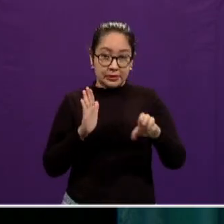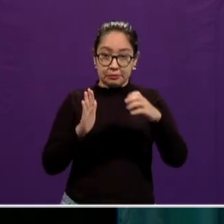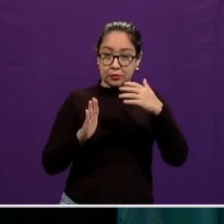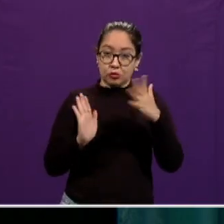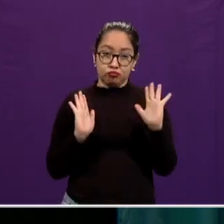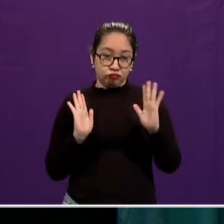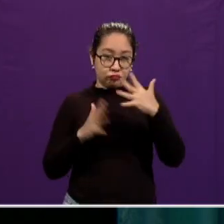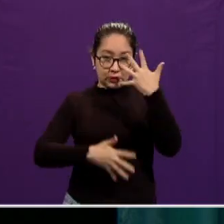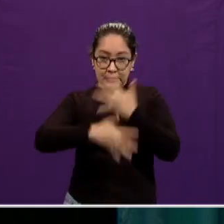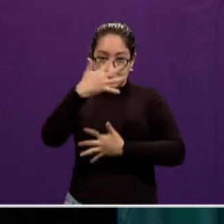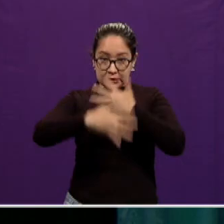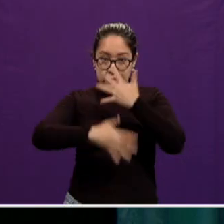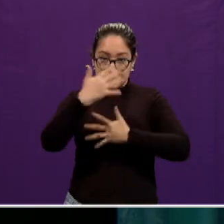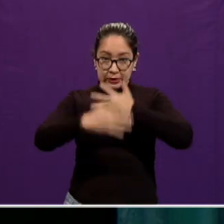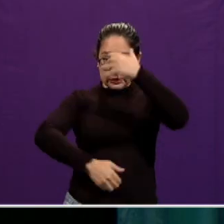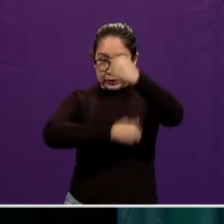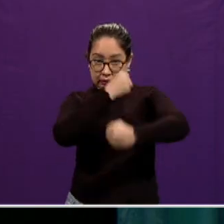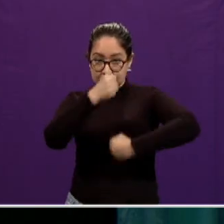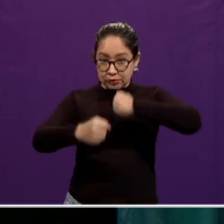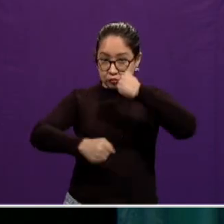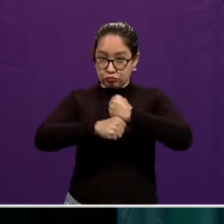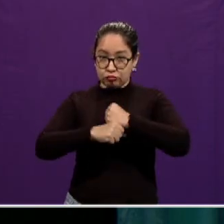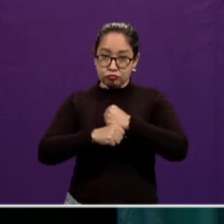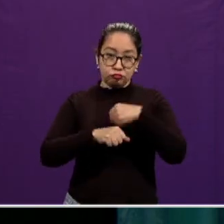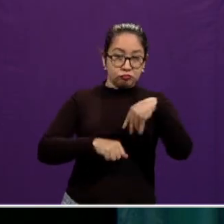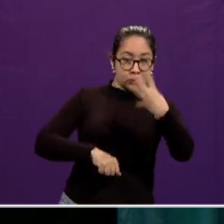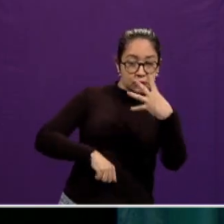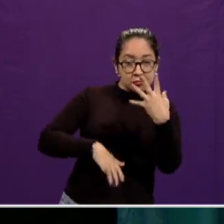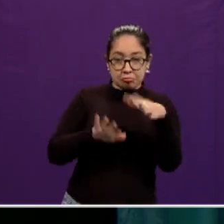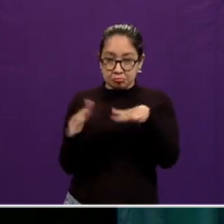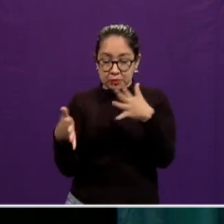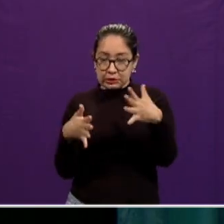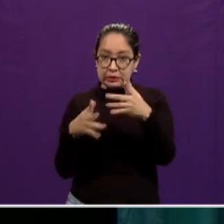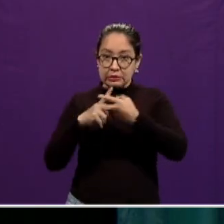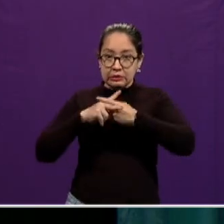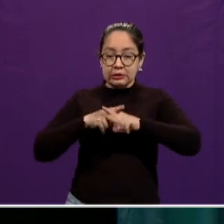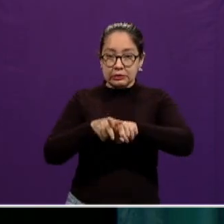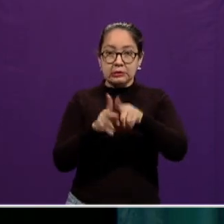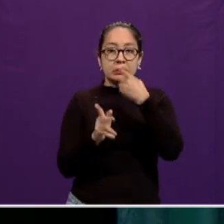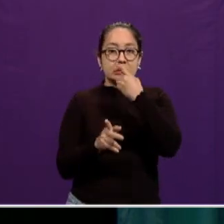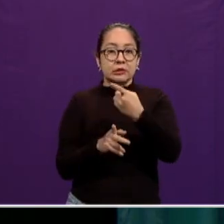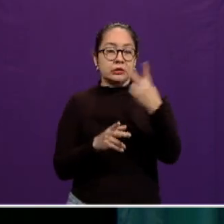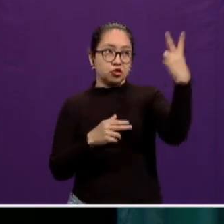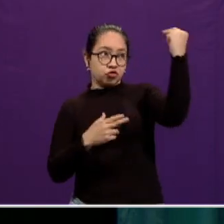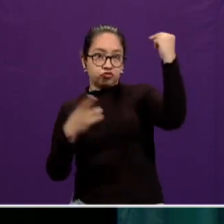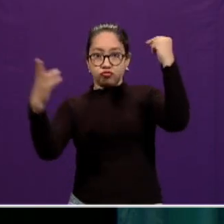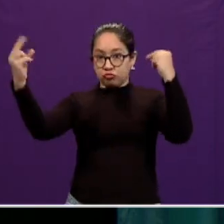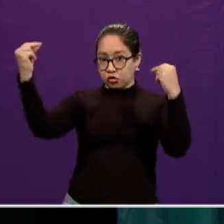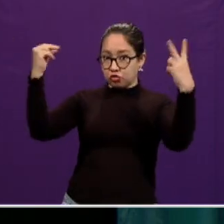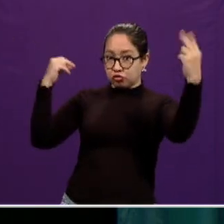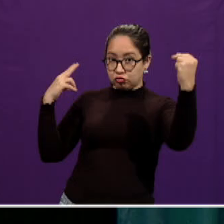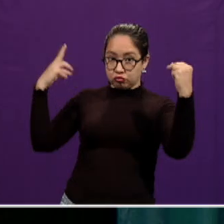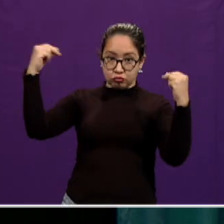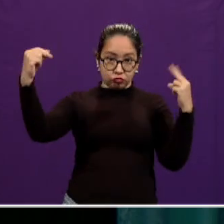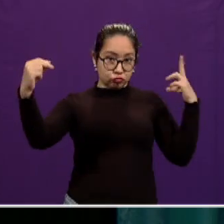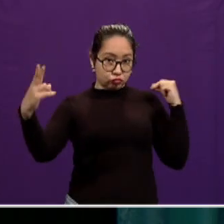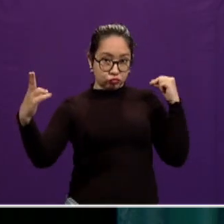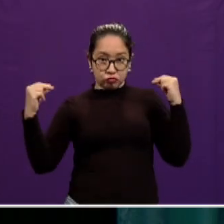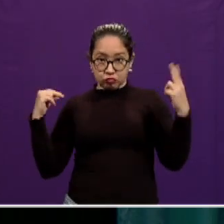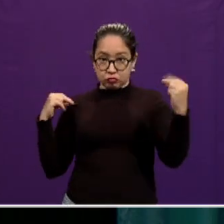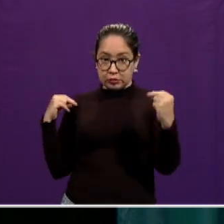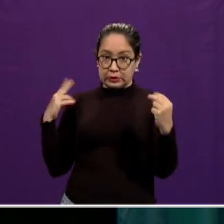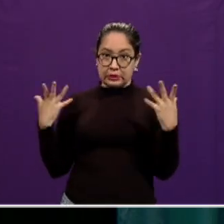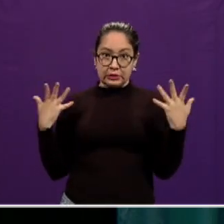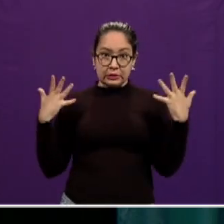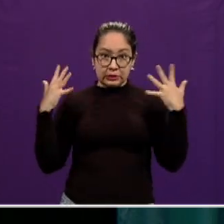años, que es la etapa más o menos de la adolescencia, 14, 15 años que empezamos, pues, a recibir los nos de la vida, ¿no? Y es tanta la frustración que no sabes